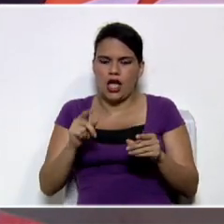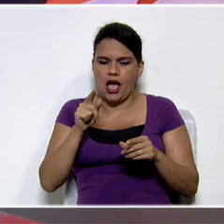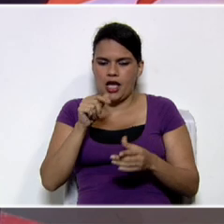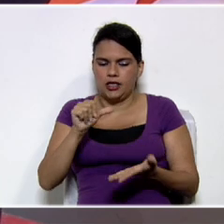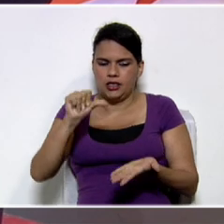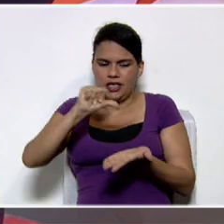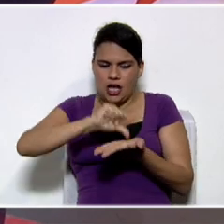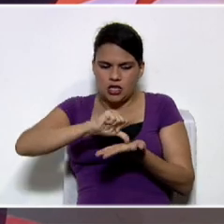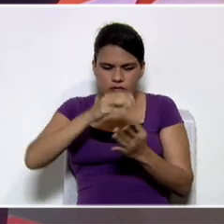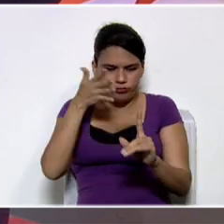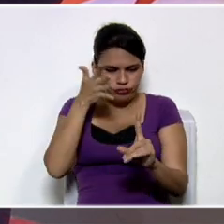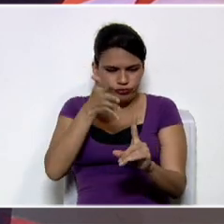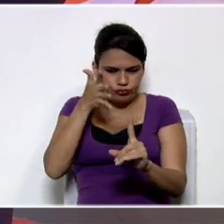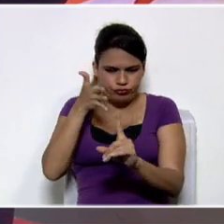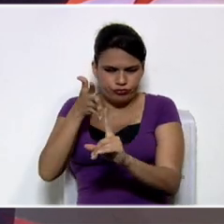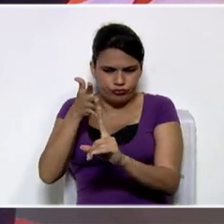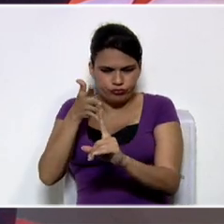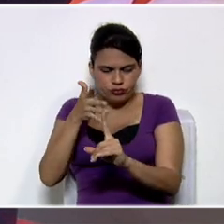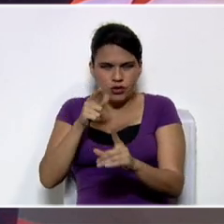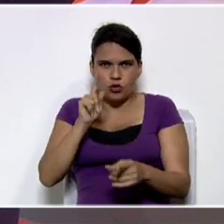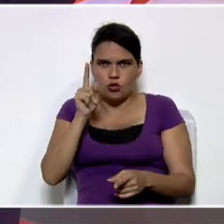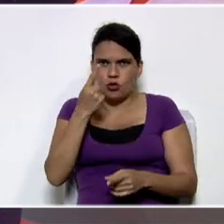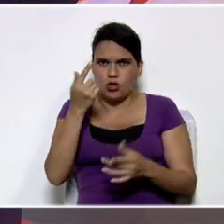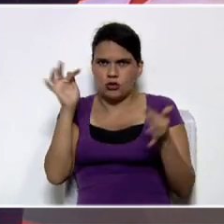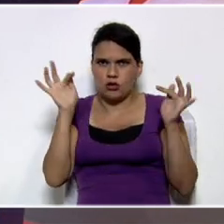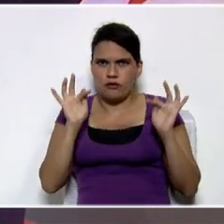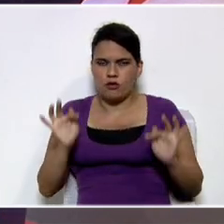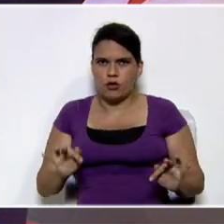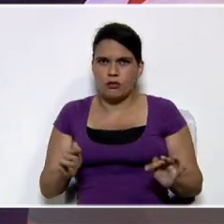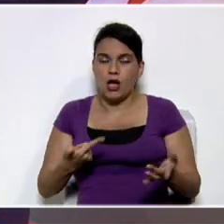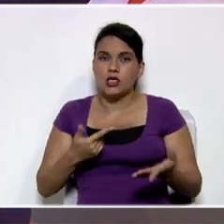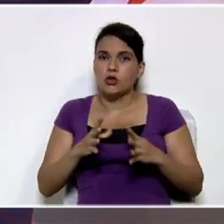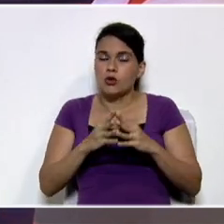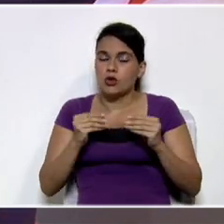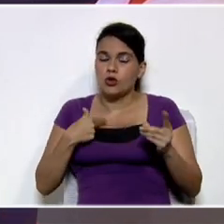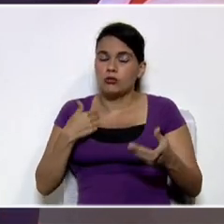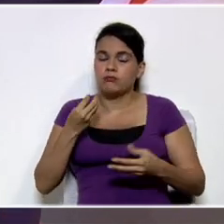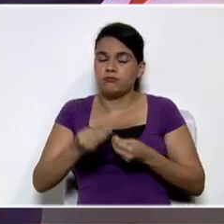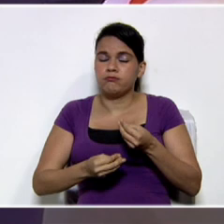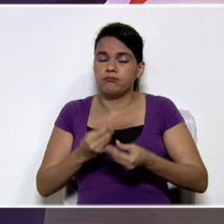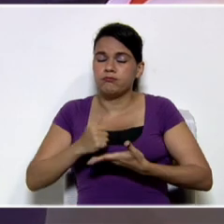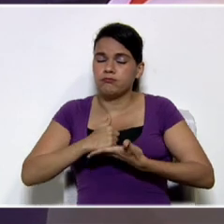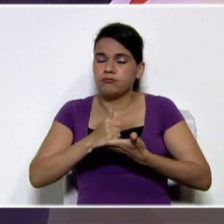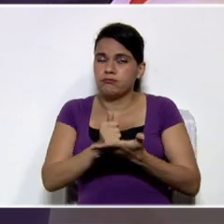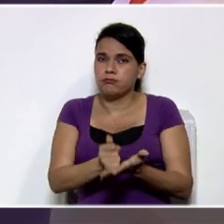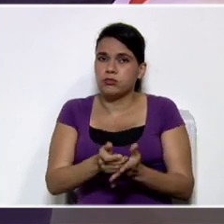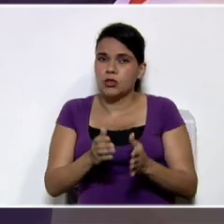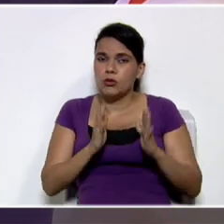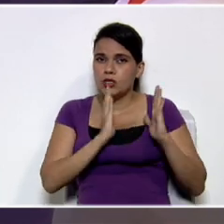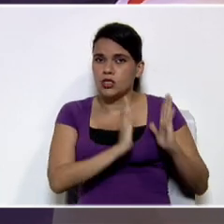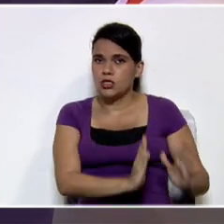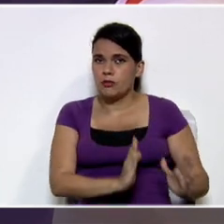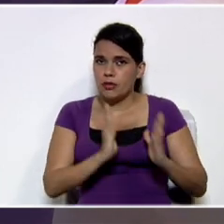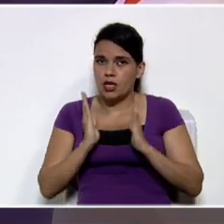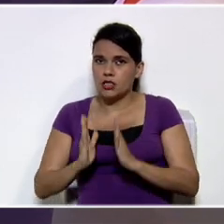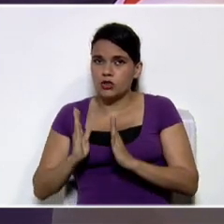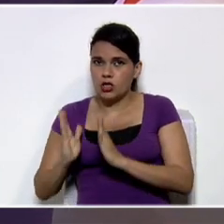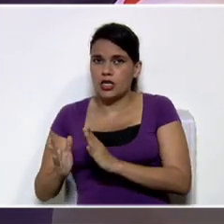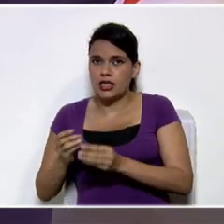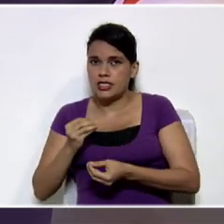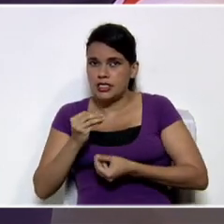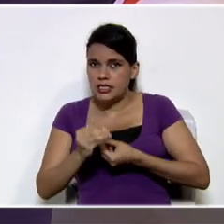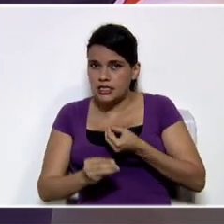o enfocado en una sola forma. Y sobre todo se permiten este tipo de divisiones que posteriormente se